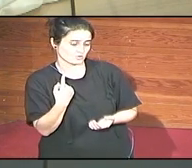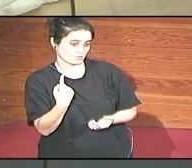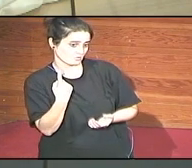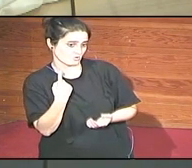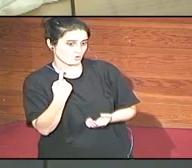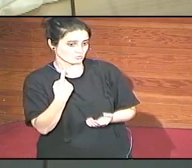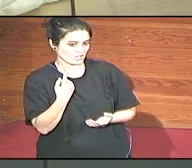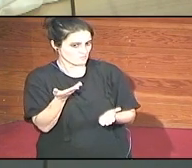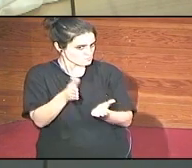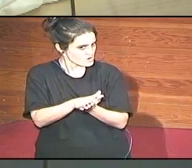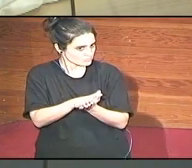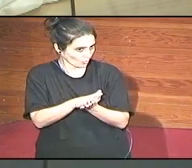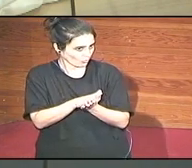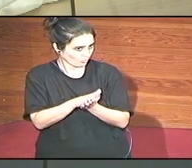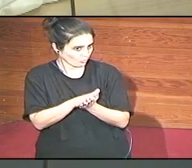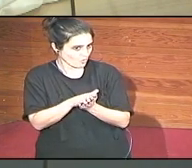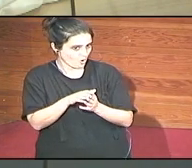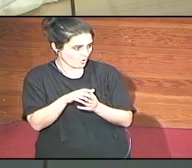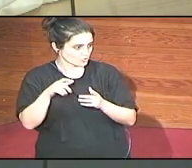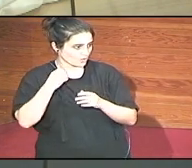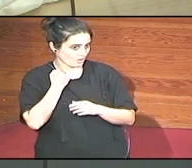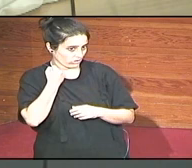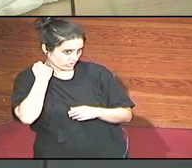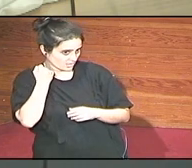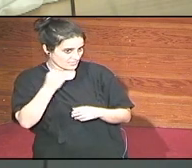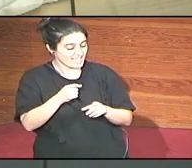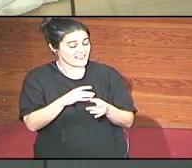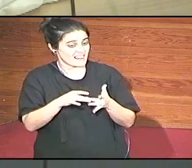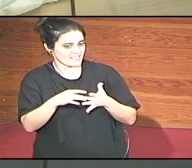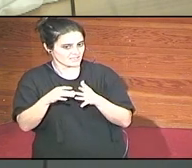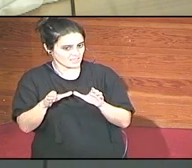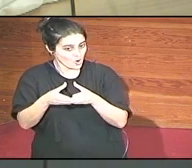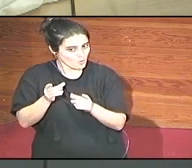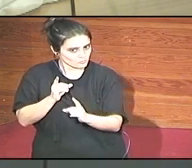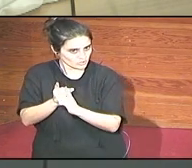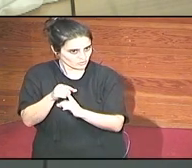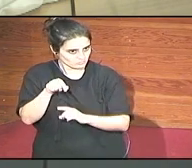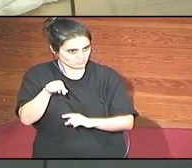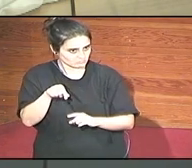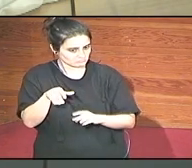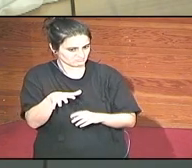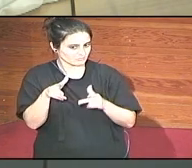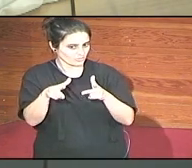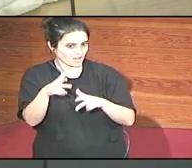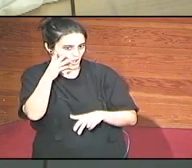uno de los principales líderes de la oposición en un hotel de luz y todas las miradas